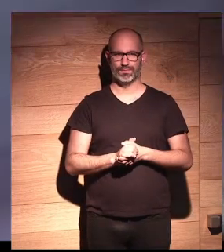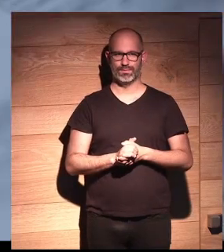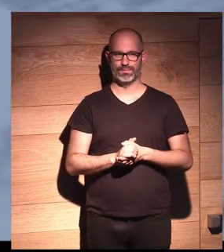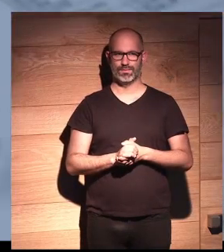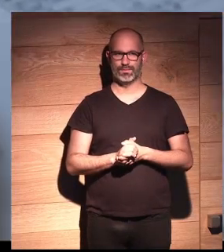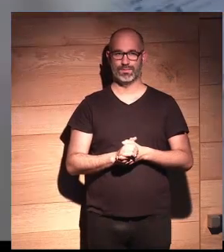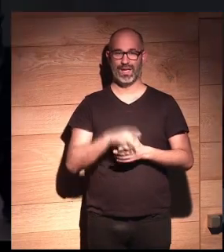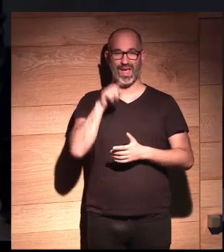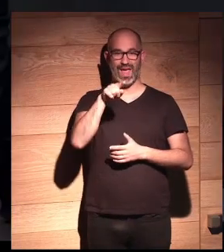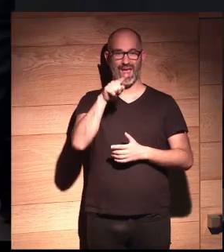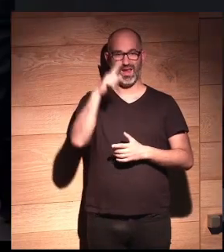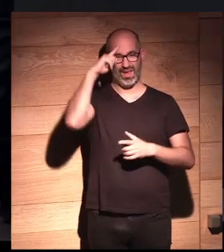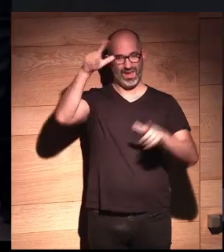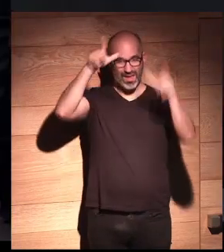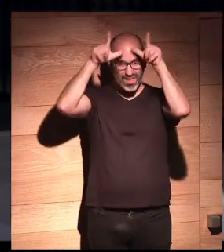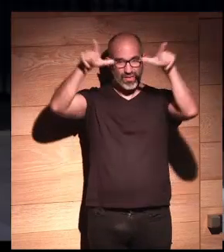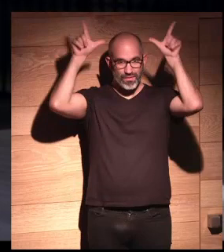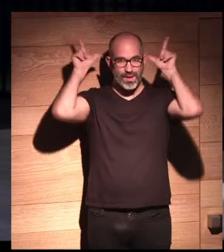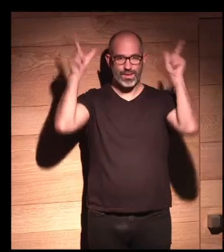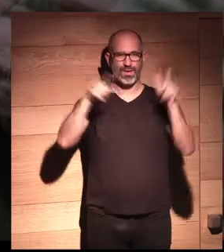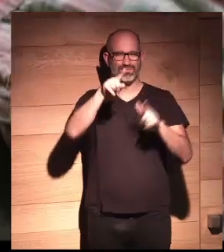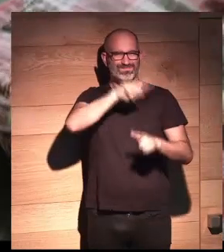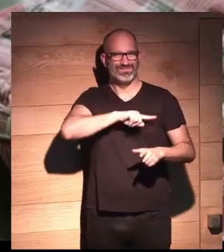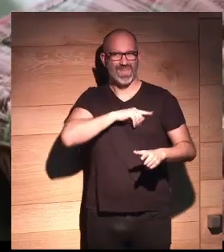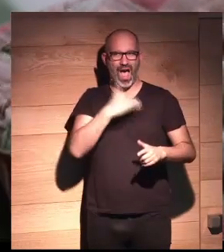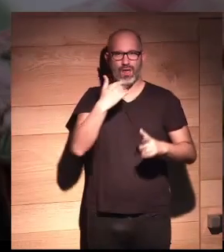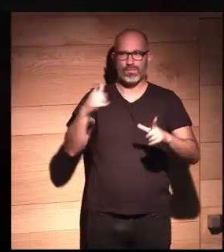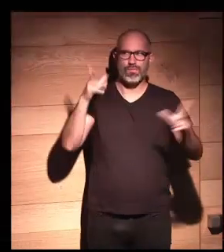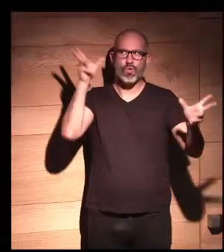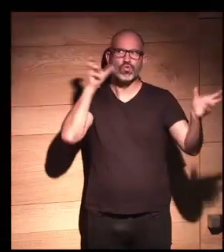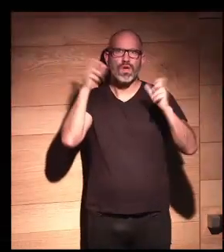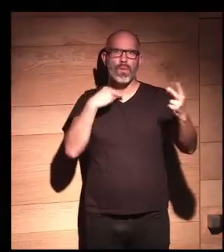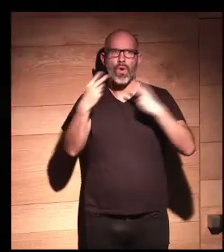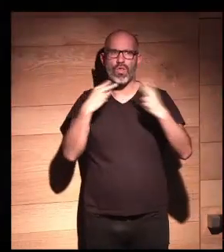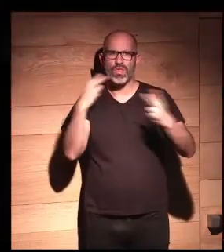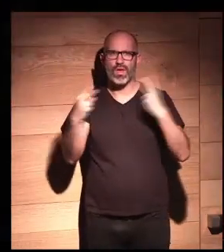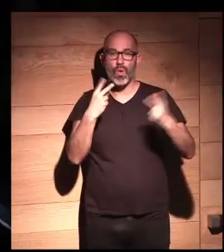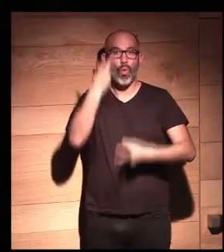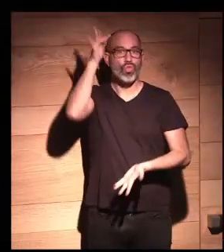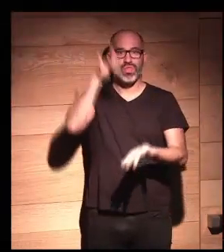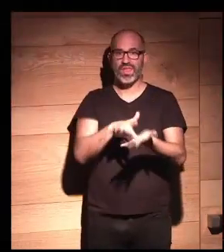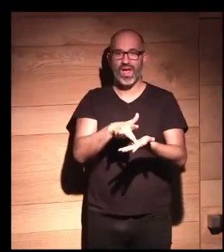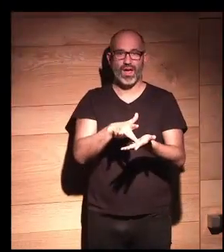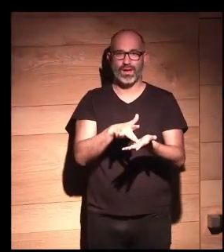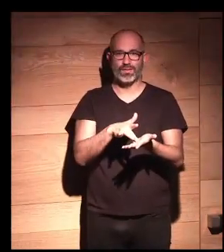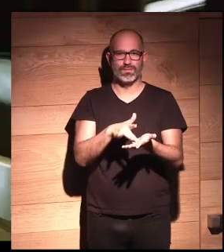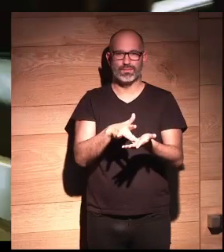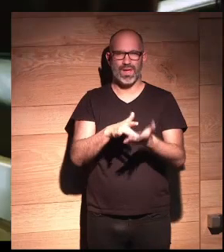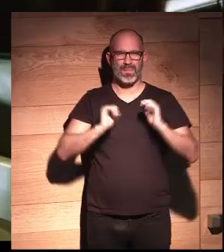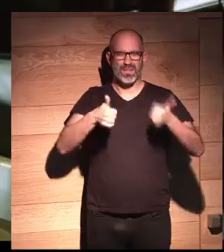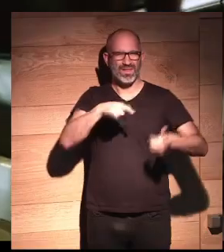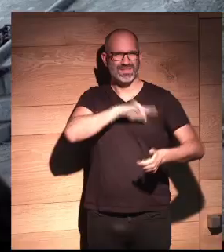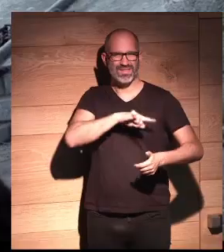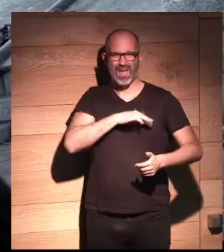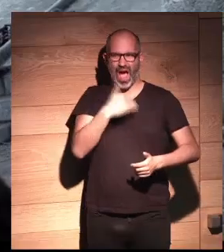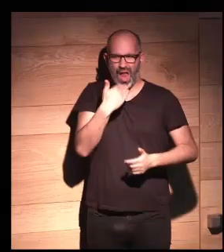David Jacobs era esquizofrénico. Notaba presencias, oía voces. Un día empecé a notar